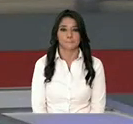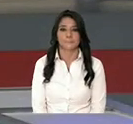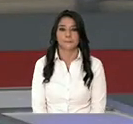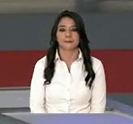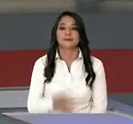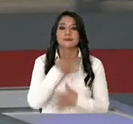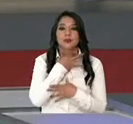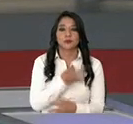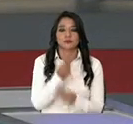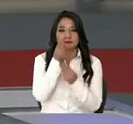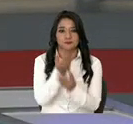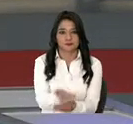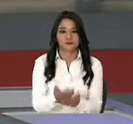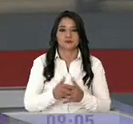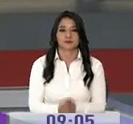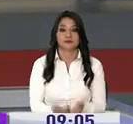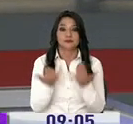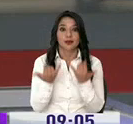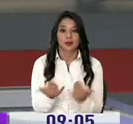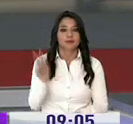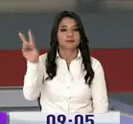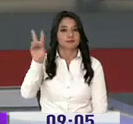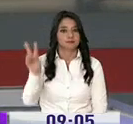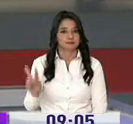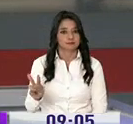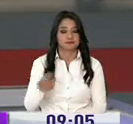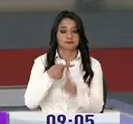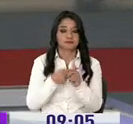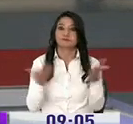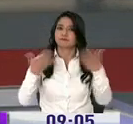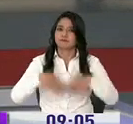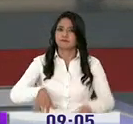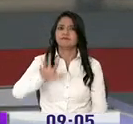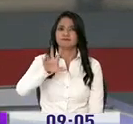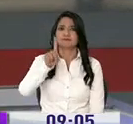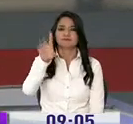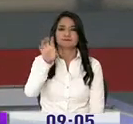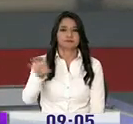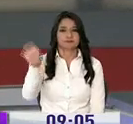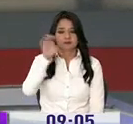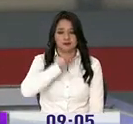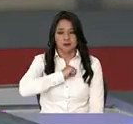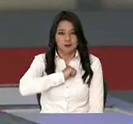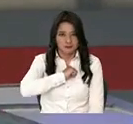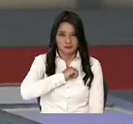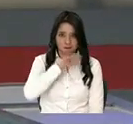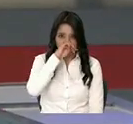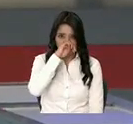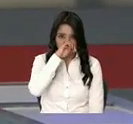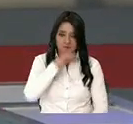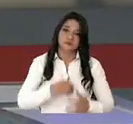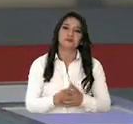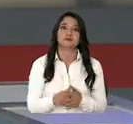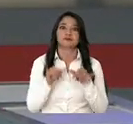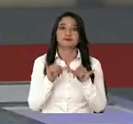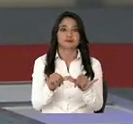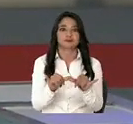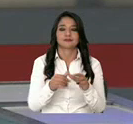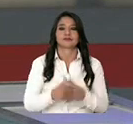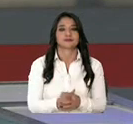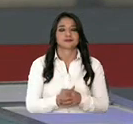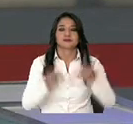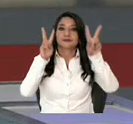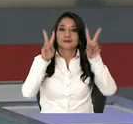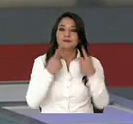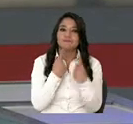Siempre es un gusto estar con ustedes, más aún en día viernes, se acaba el mes, es 31 de enero y nosotros seguimos con ustedes, pues hablando